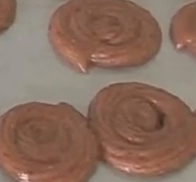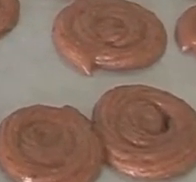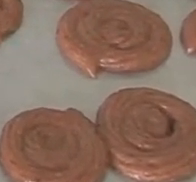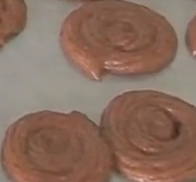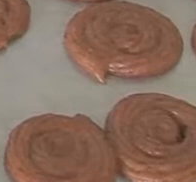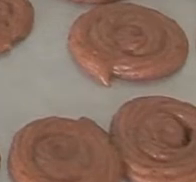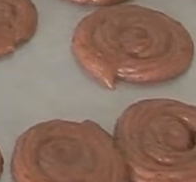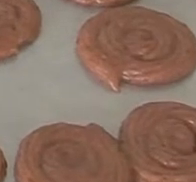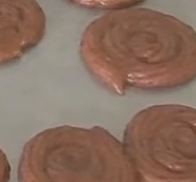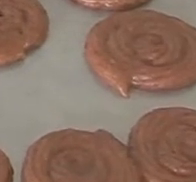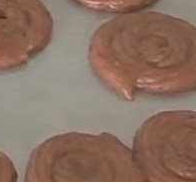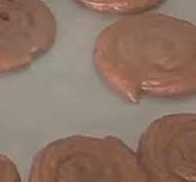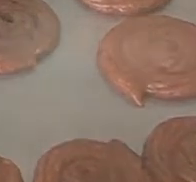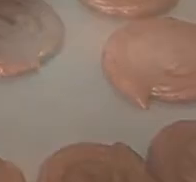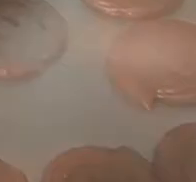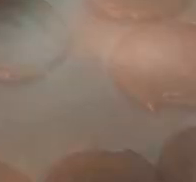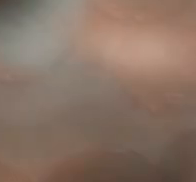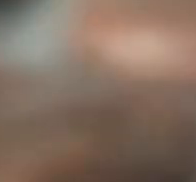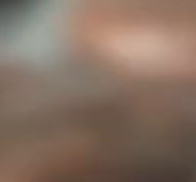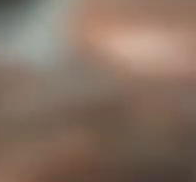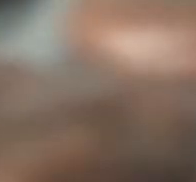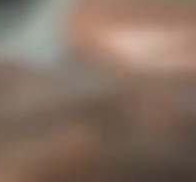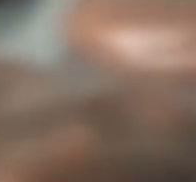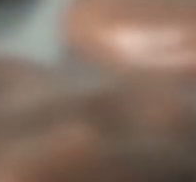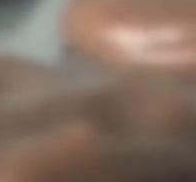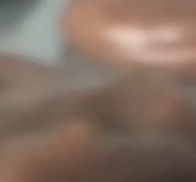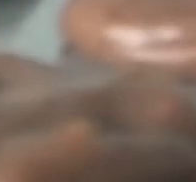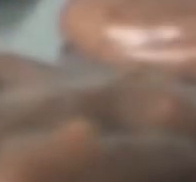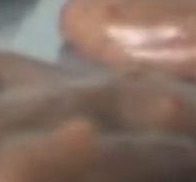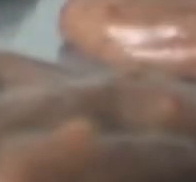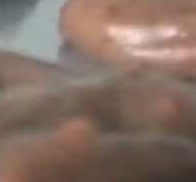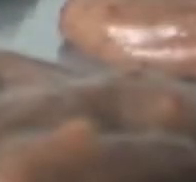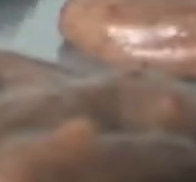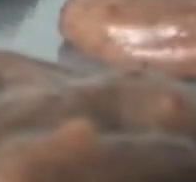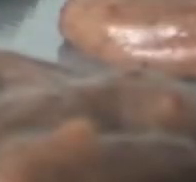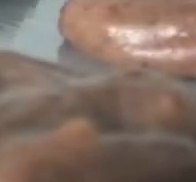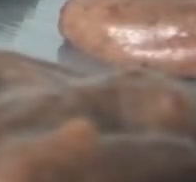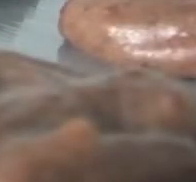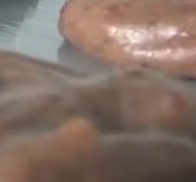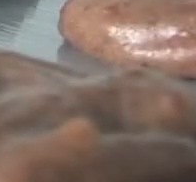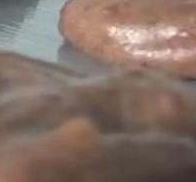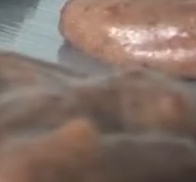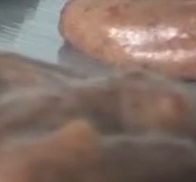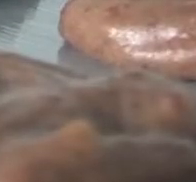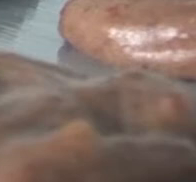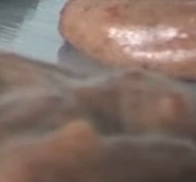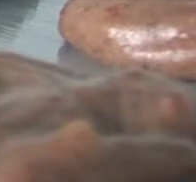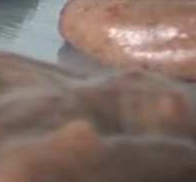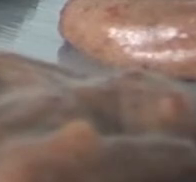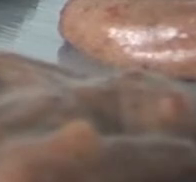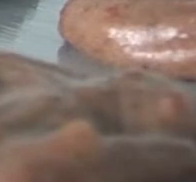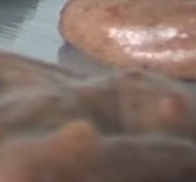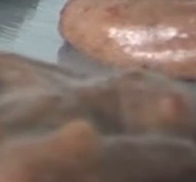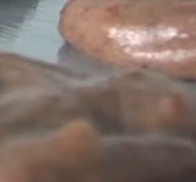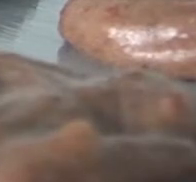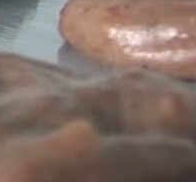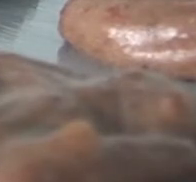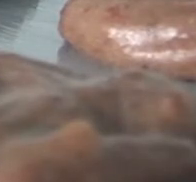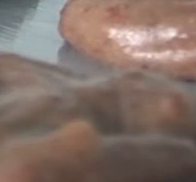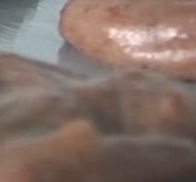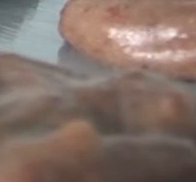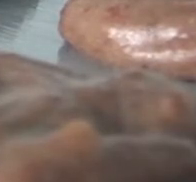unos palitos salados que también se llaman Pinto Chips, las galletas se llaman Pinticas. Ahí participó, bueno, el